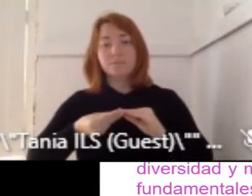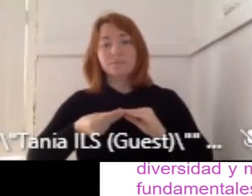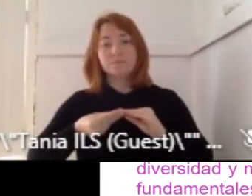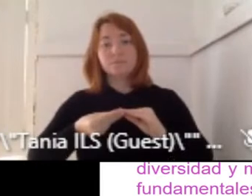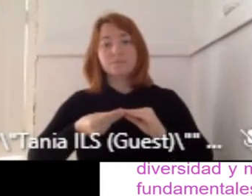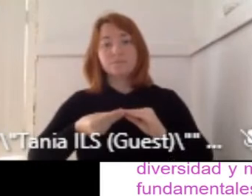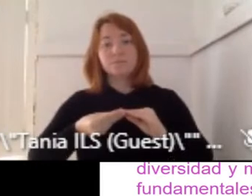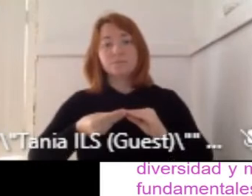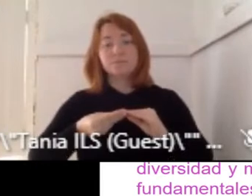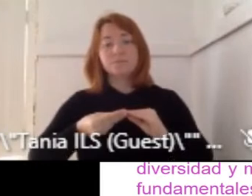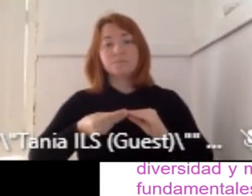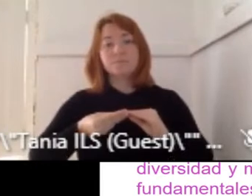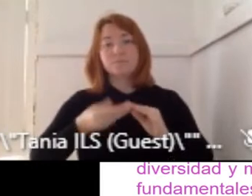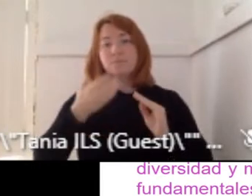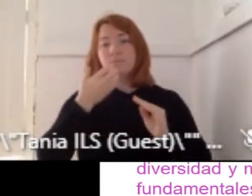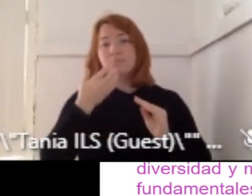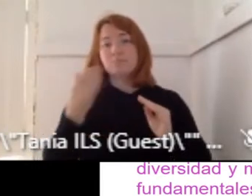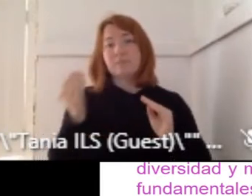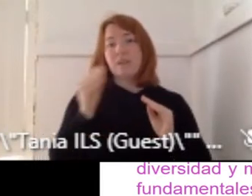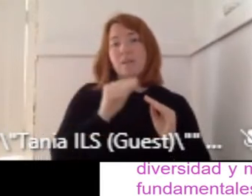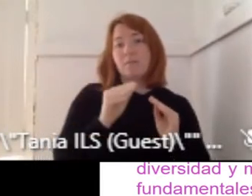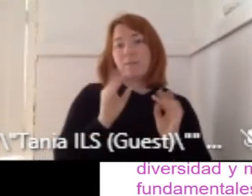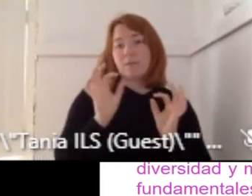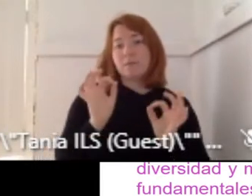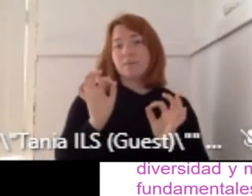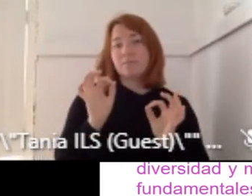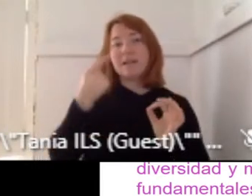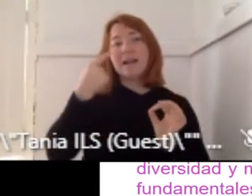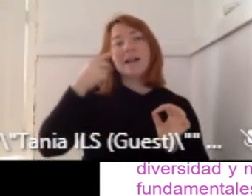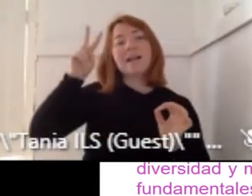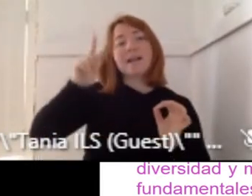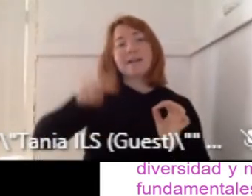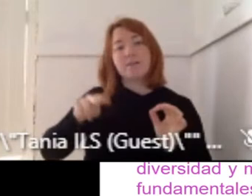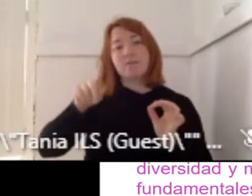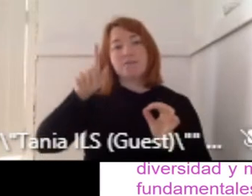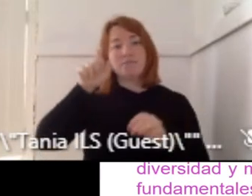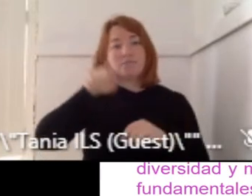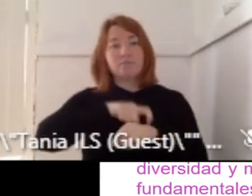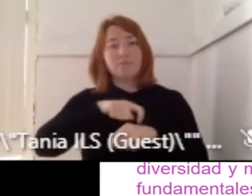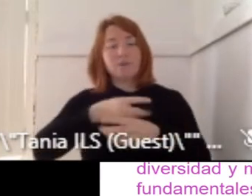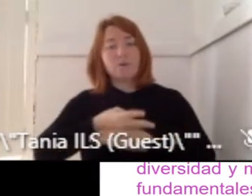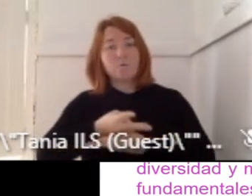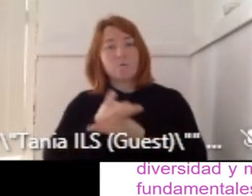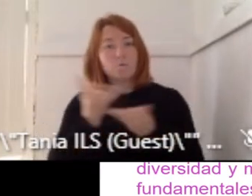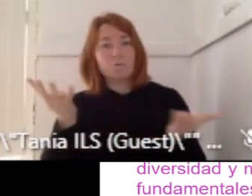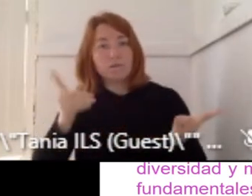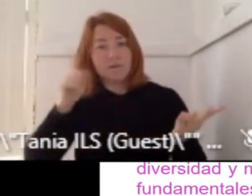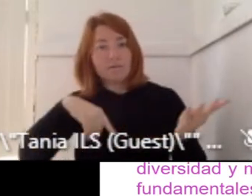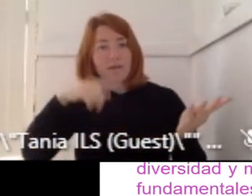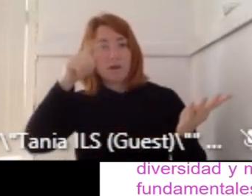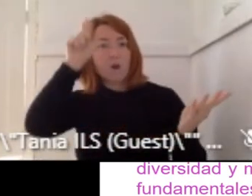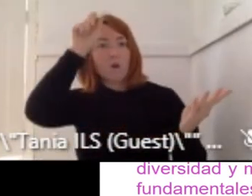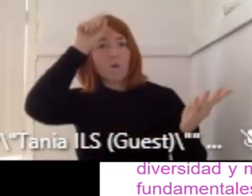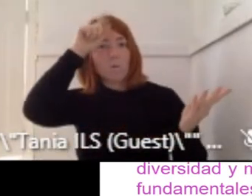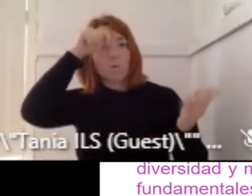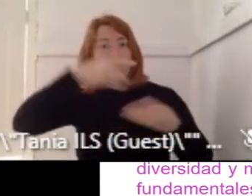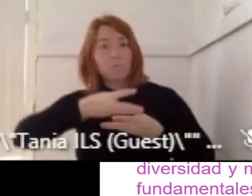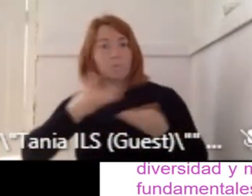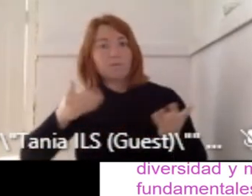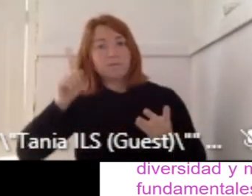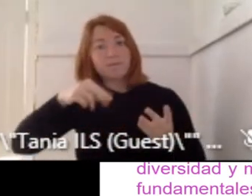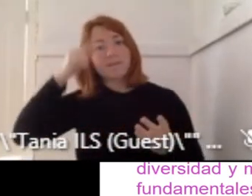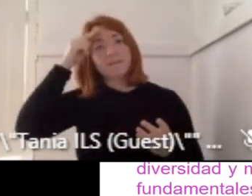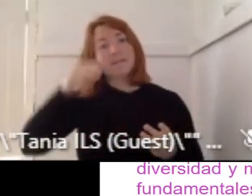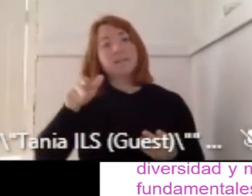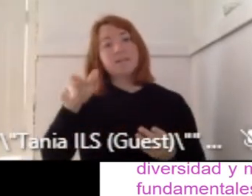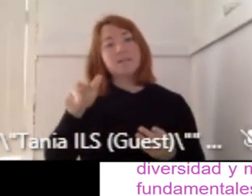esto si le añadimos esta coletilla. Reconocimiento a la diversidad y multiculturalidad, así como el respeto a los derechos